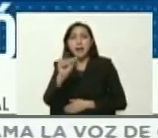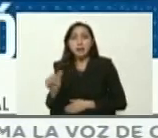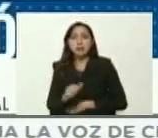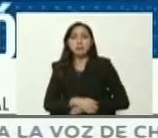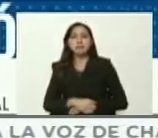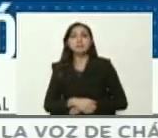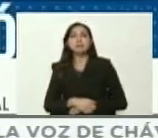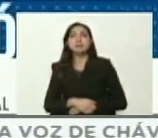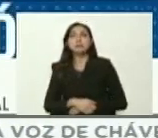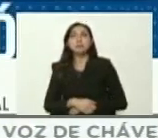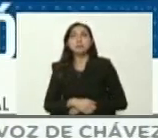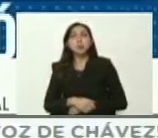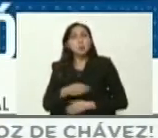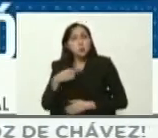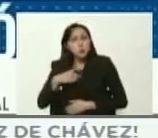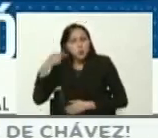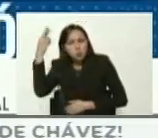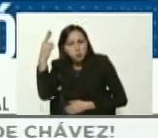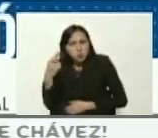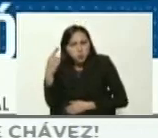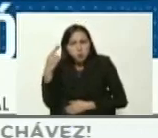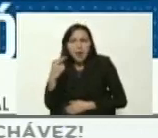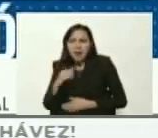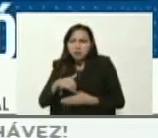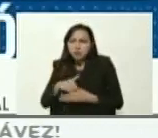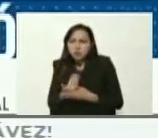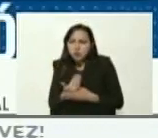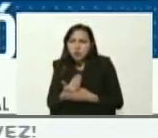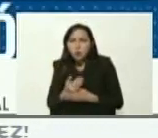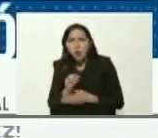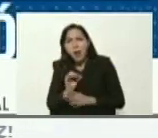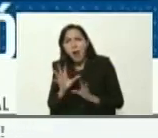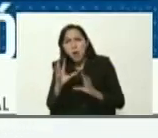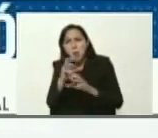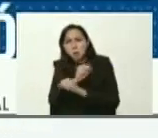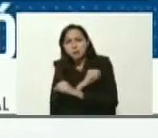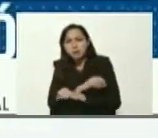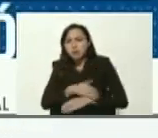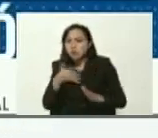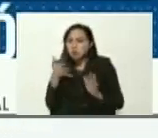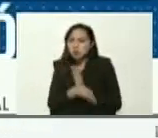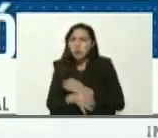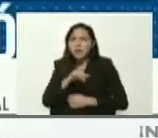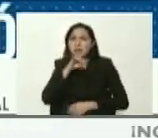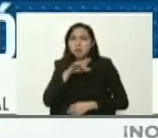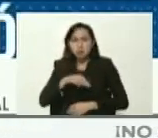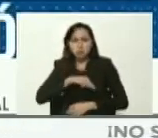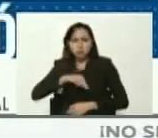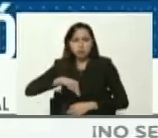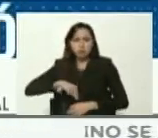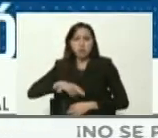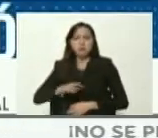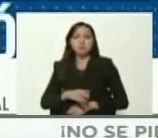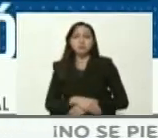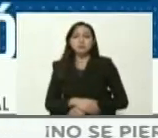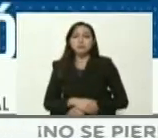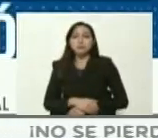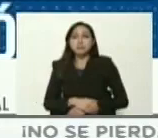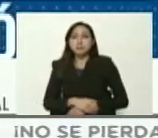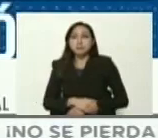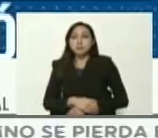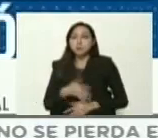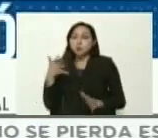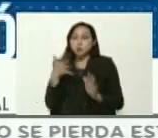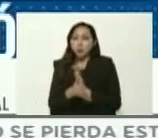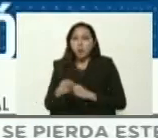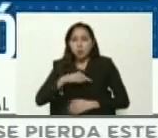Y eso me ha puesto a reflexionar mucho en la madrugada, en las noches, sobre nuestra historia, Angélica, sobre lo que